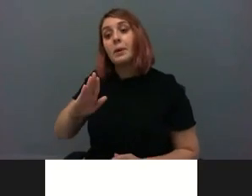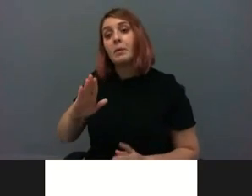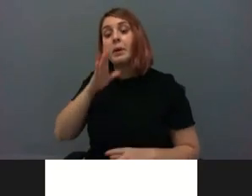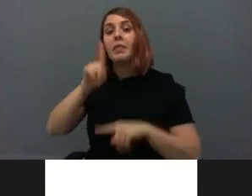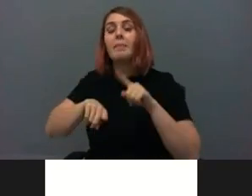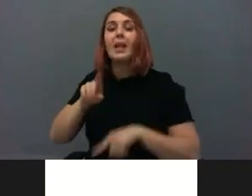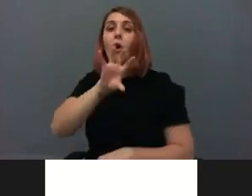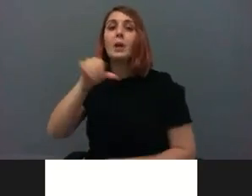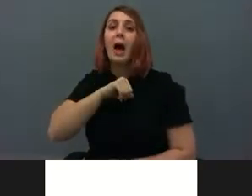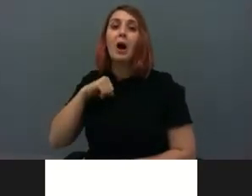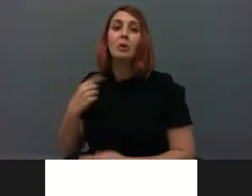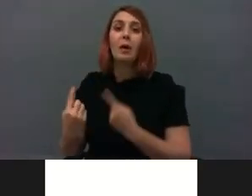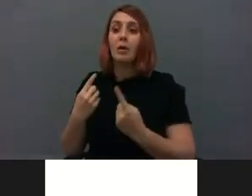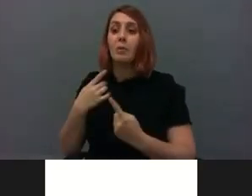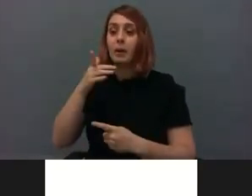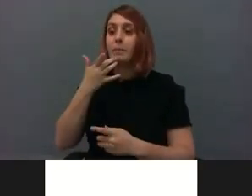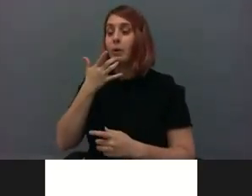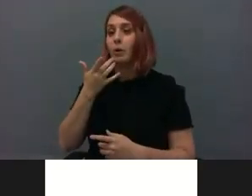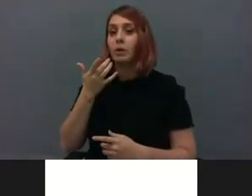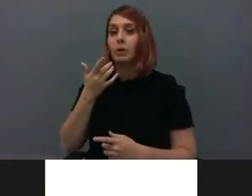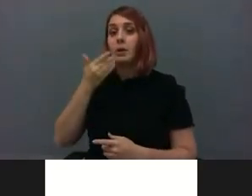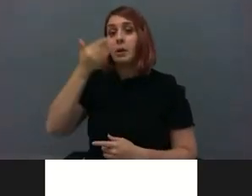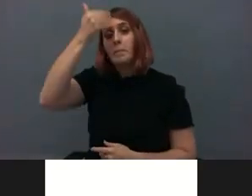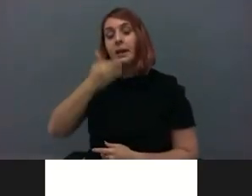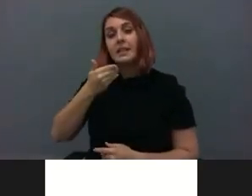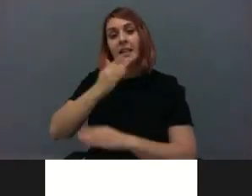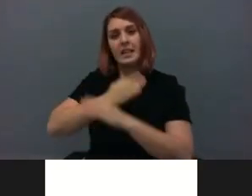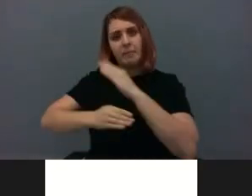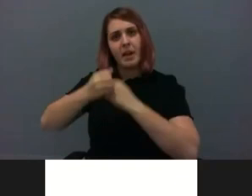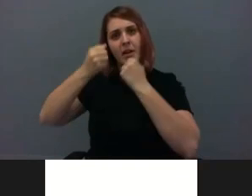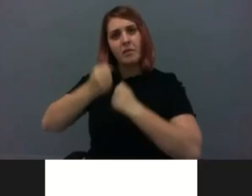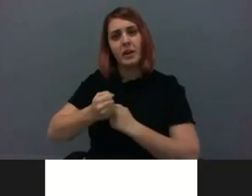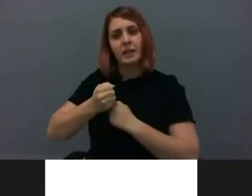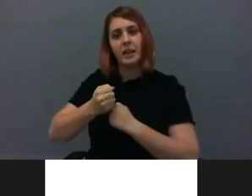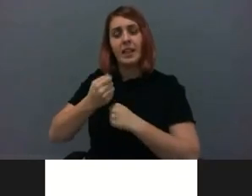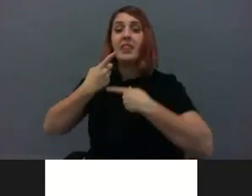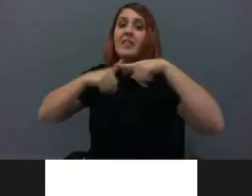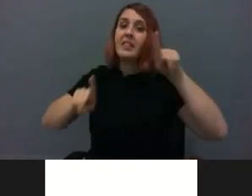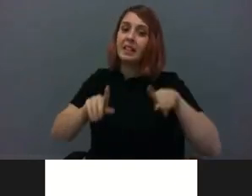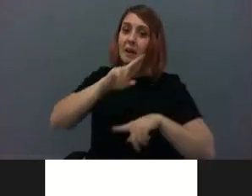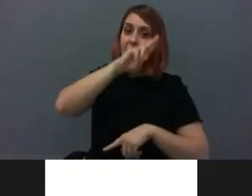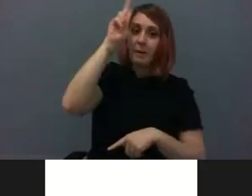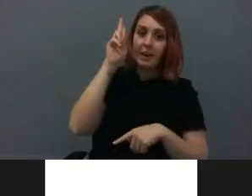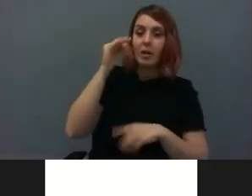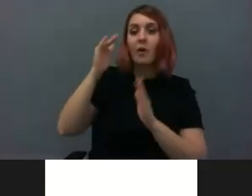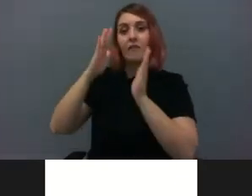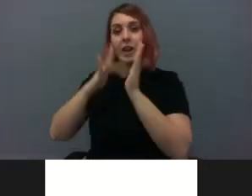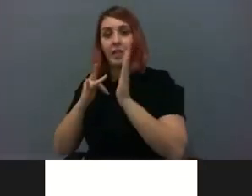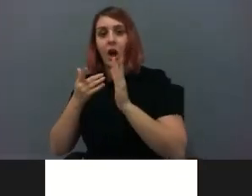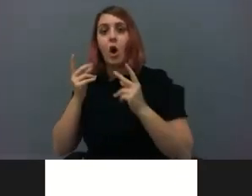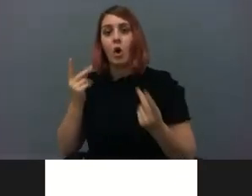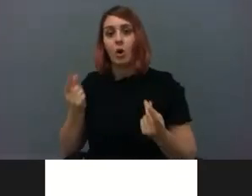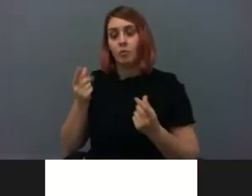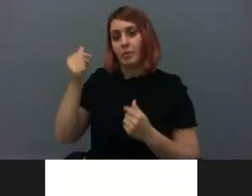comunidades autónomas, con lo que una persona con parálisis cerebral y un alto grado de discapacidad no cobra lo mismo estando en Madrid que en Valencia o La Rioja.